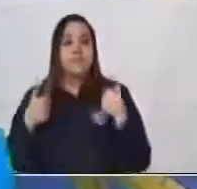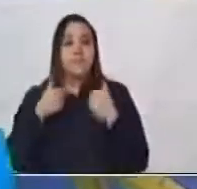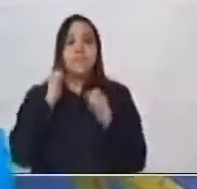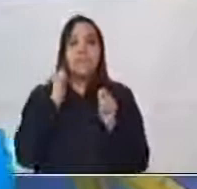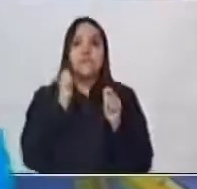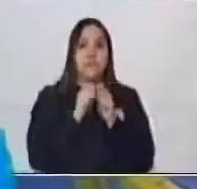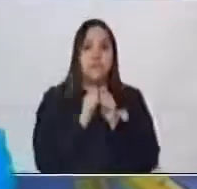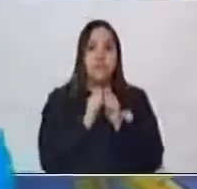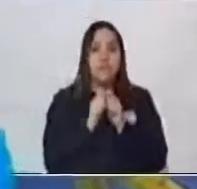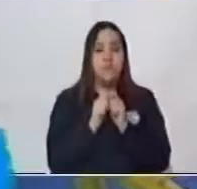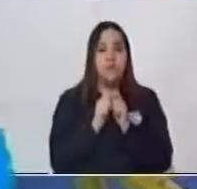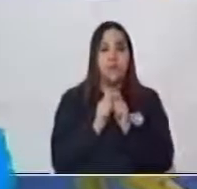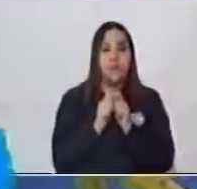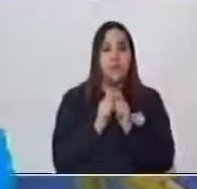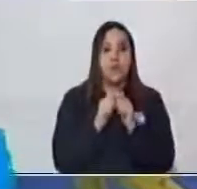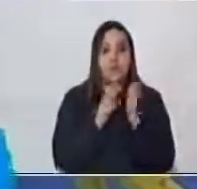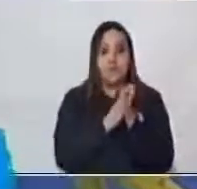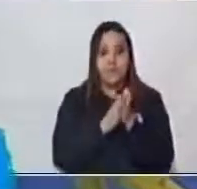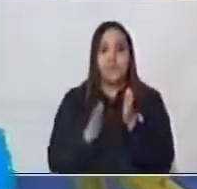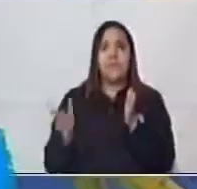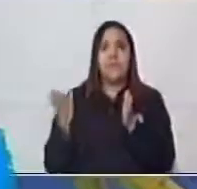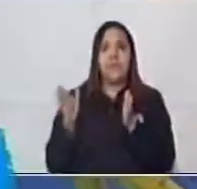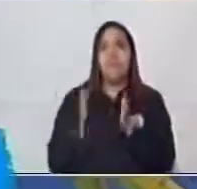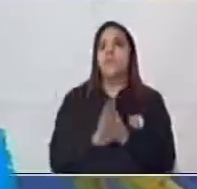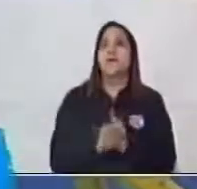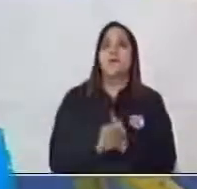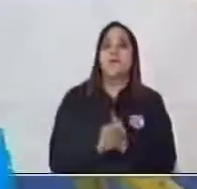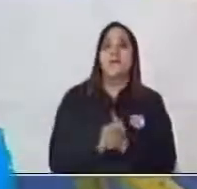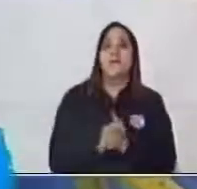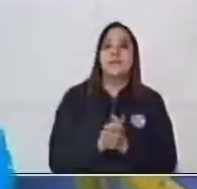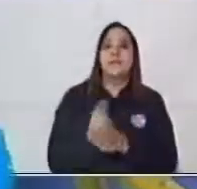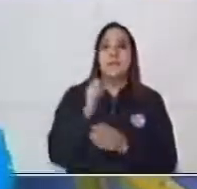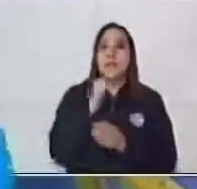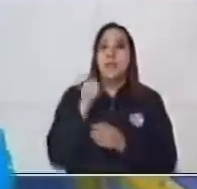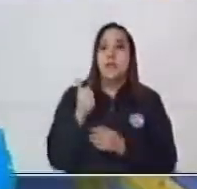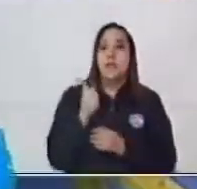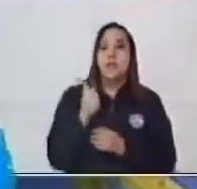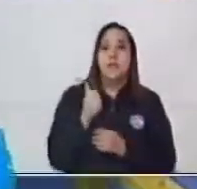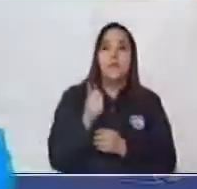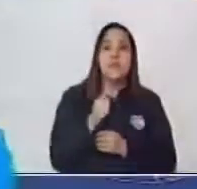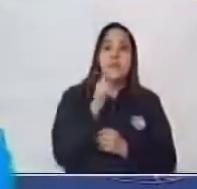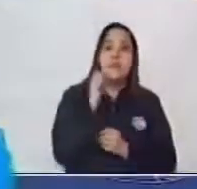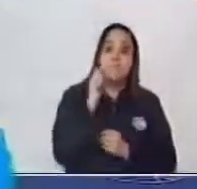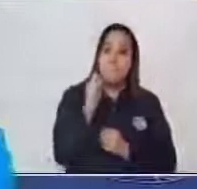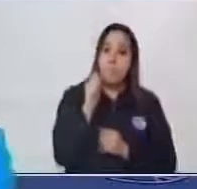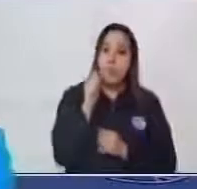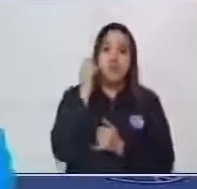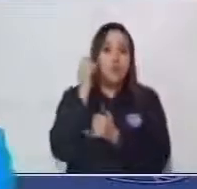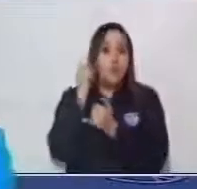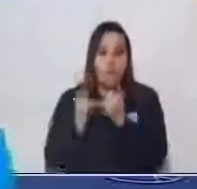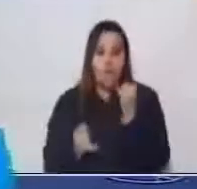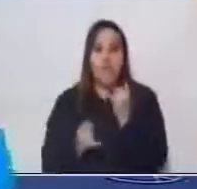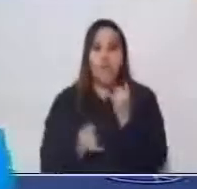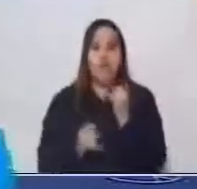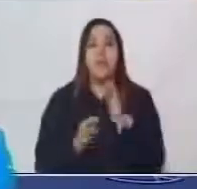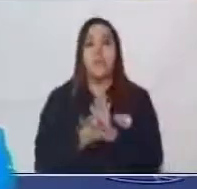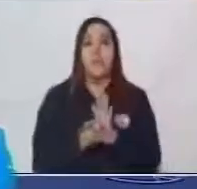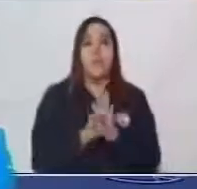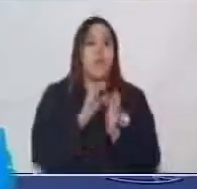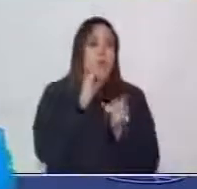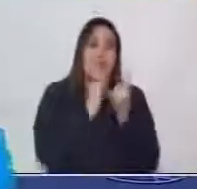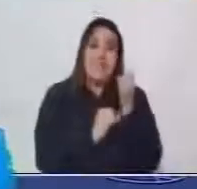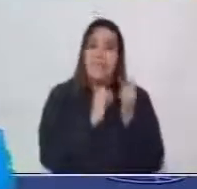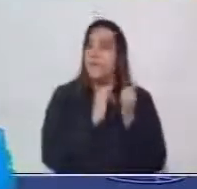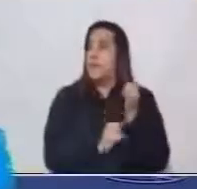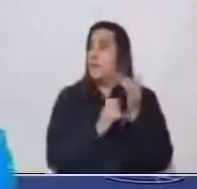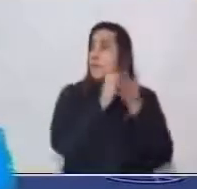y seguido. Y por último tenemos el punto y final. Cuando terminamos un escrito,